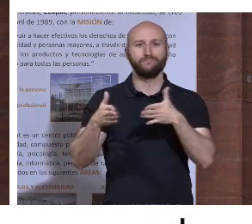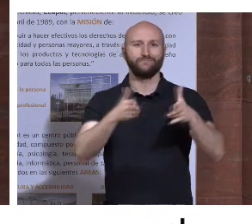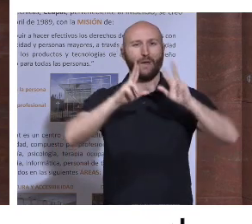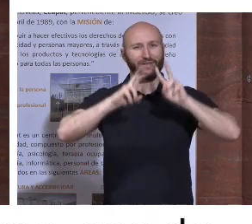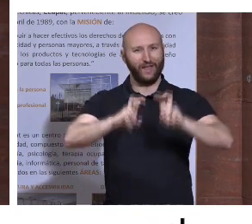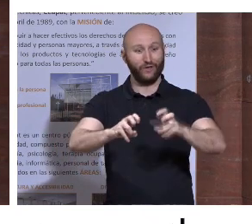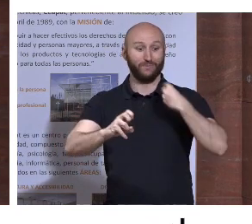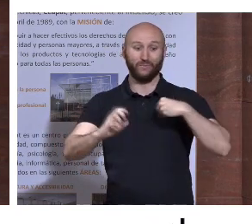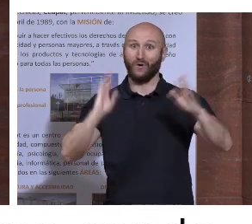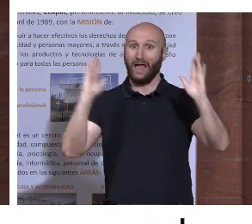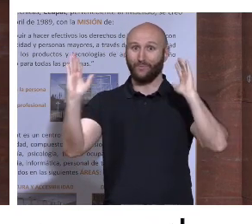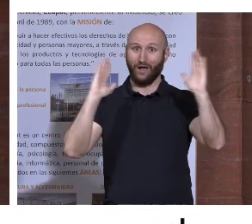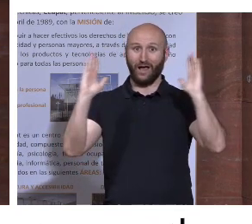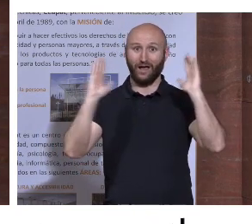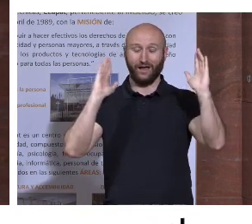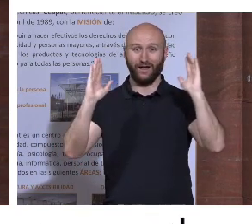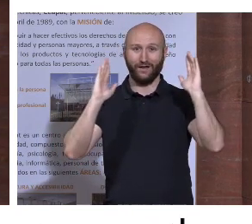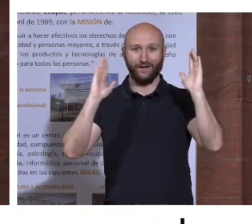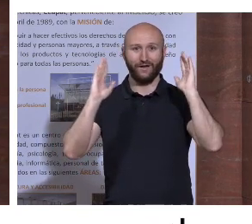época